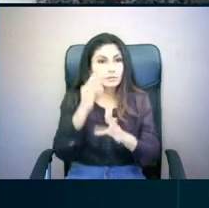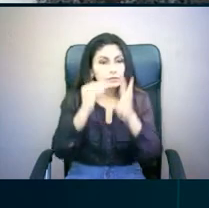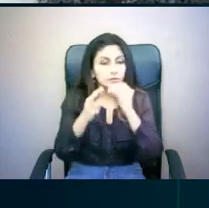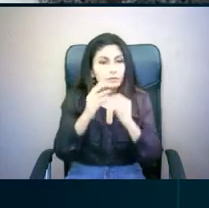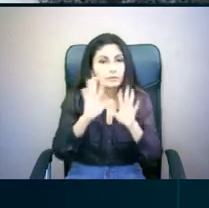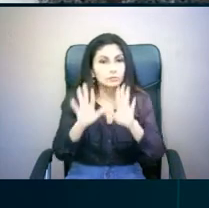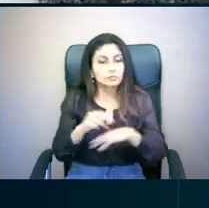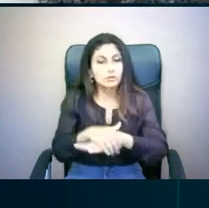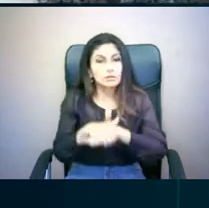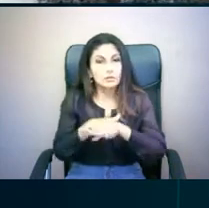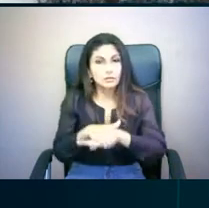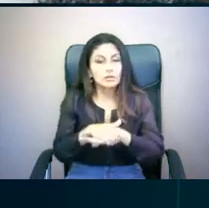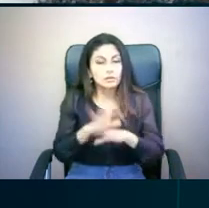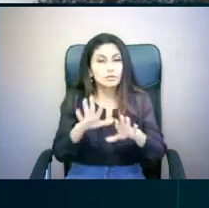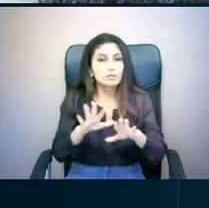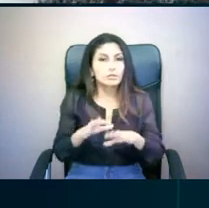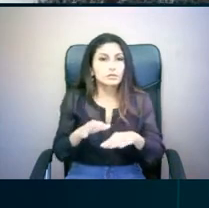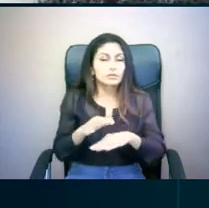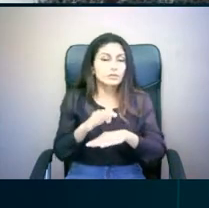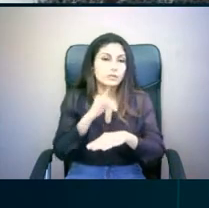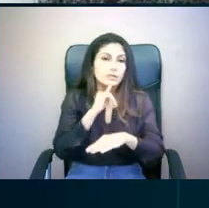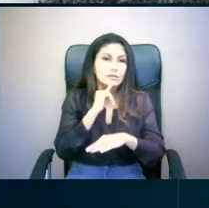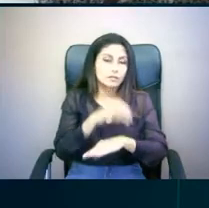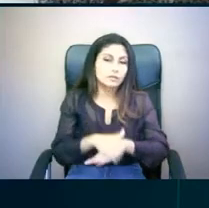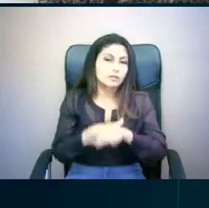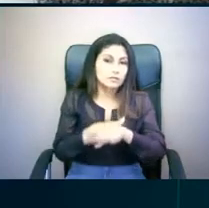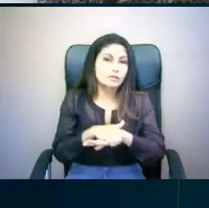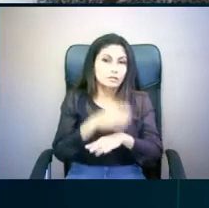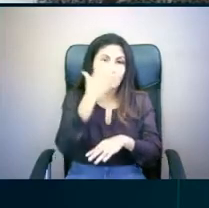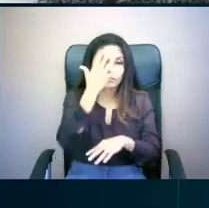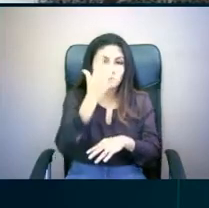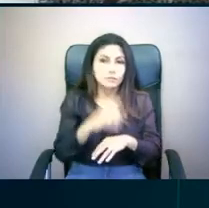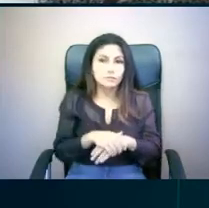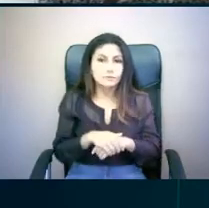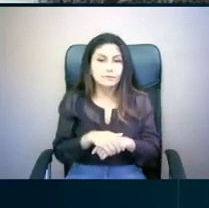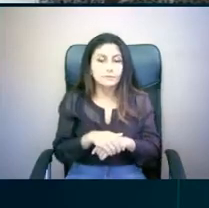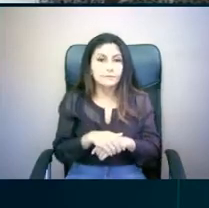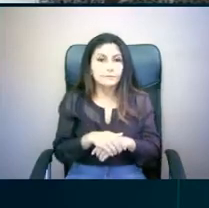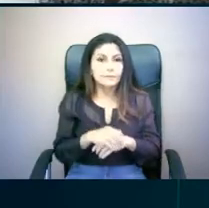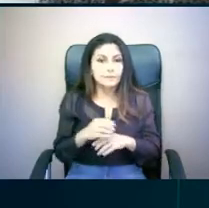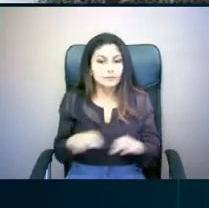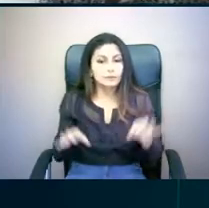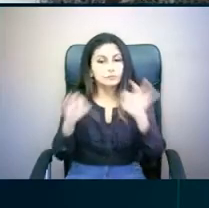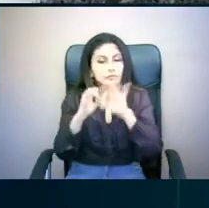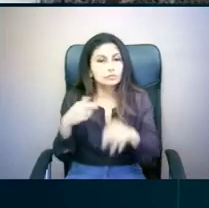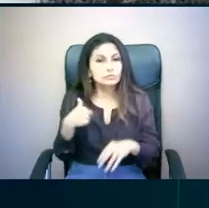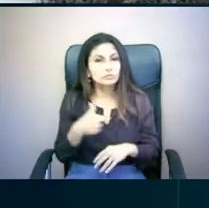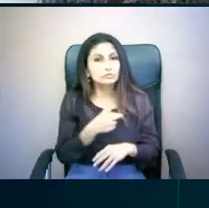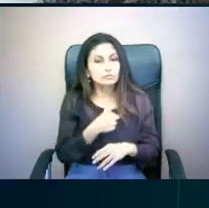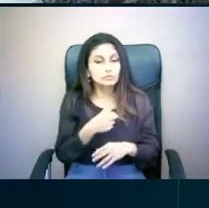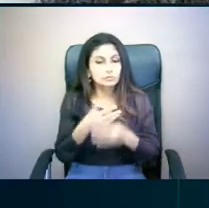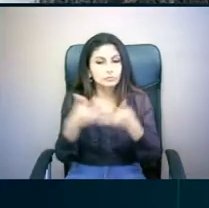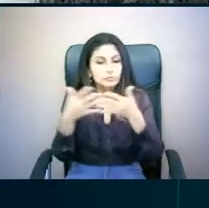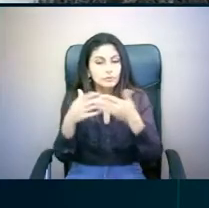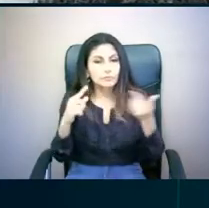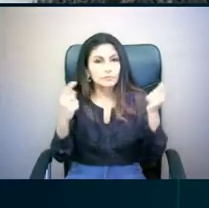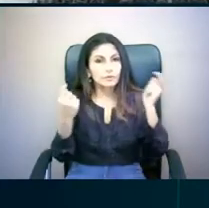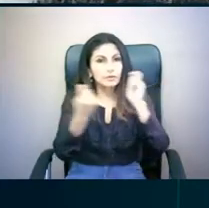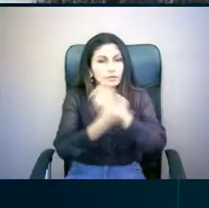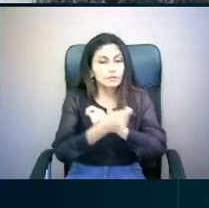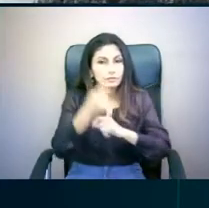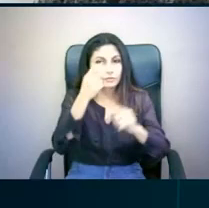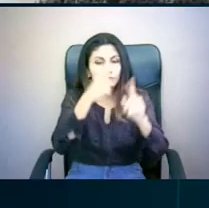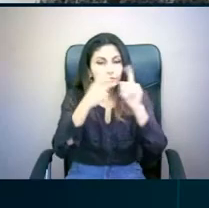inglés. Vamos a ver por qué en inglés y porque realmente uno de los retos más importantes que tenemos nosotros en lo que es el procesamiento de textos, la analítica de